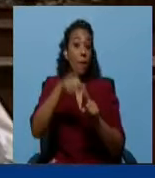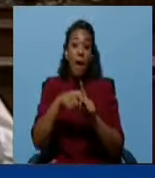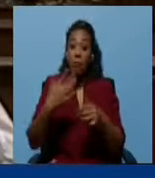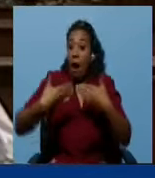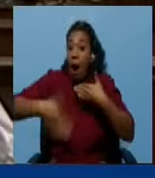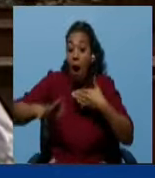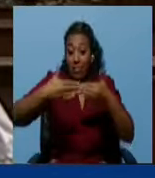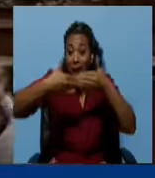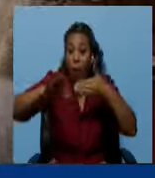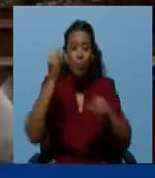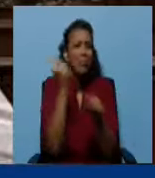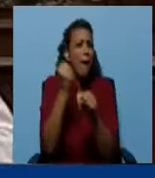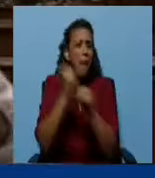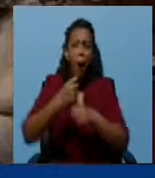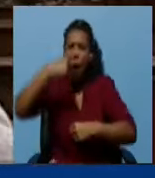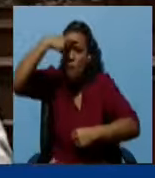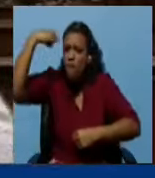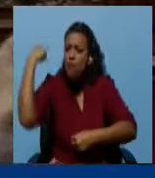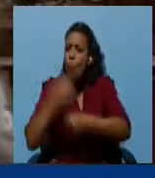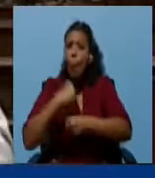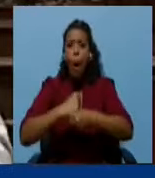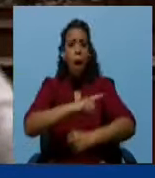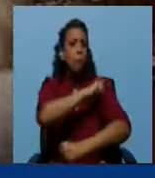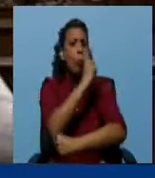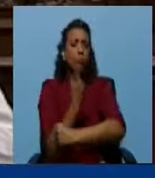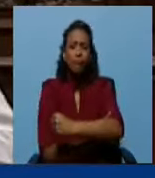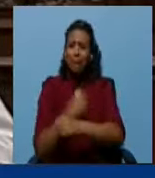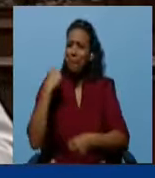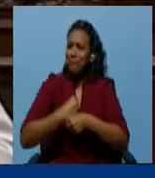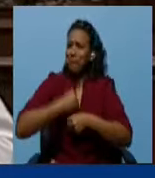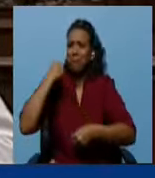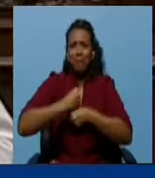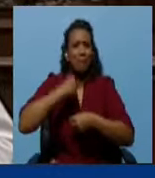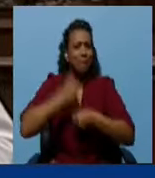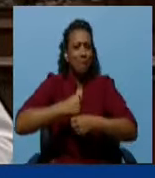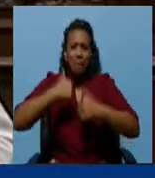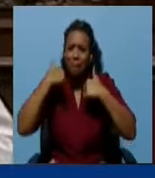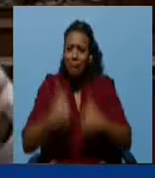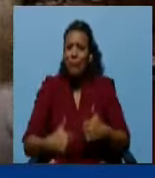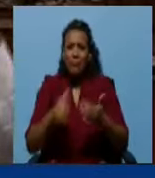trabajo, trabajo, trabajo, trabajo y más trabajo,